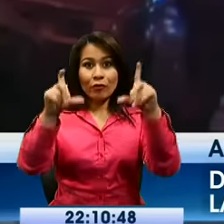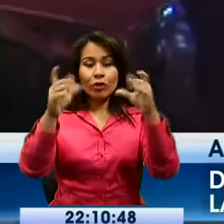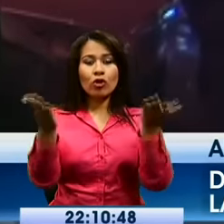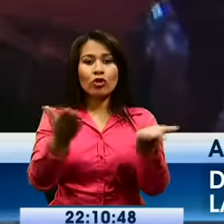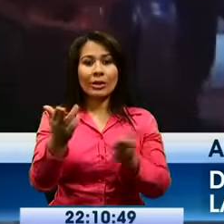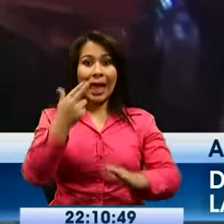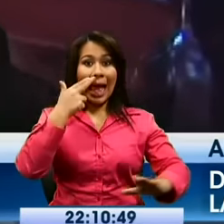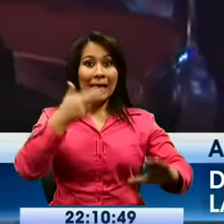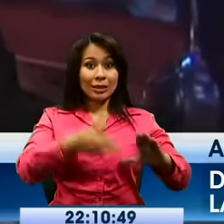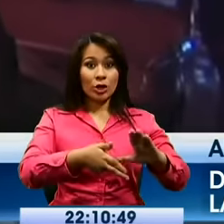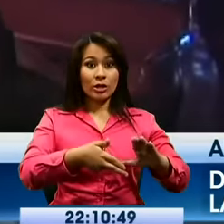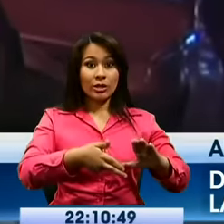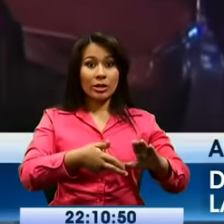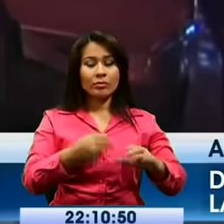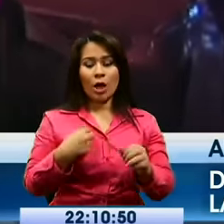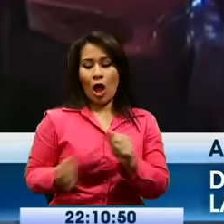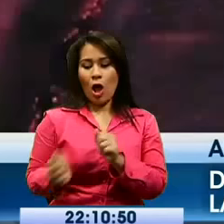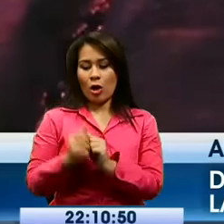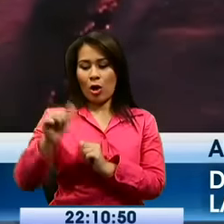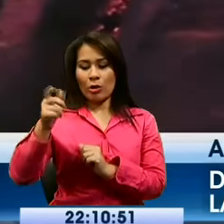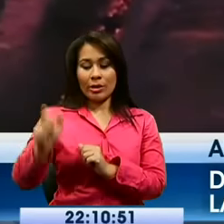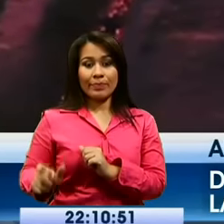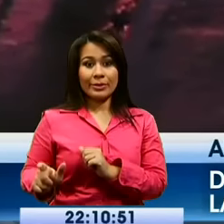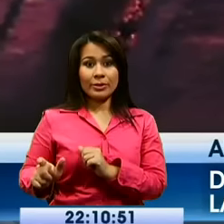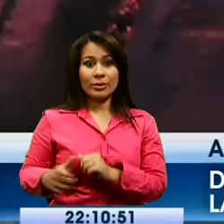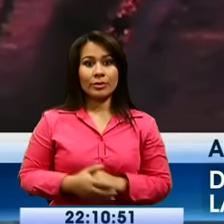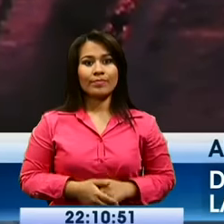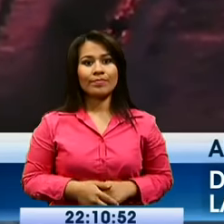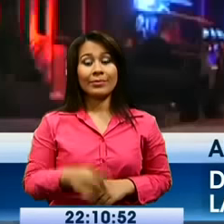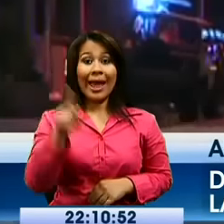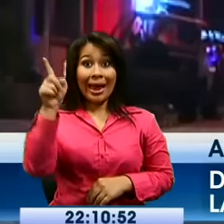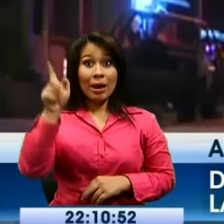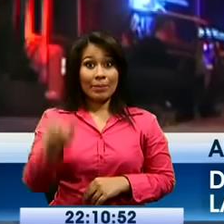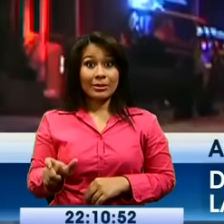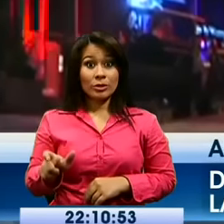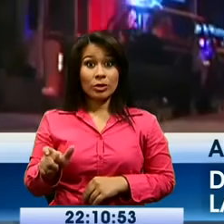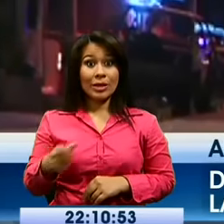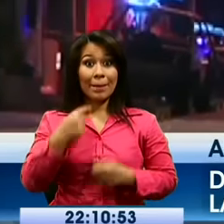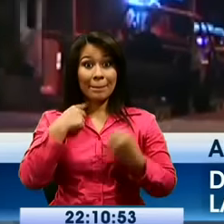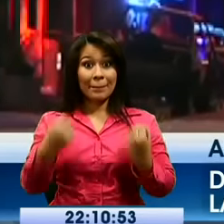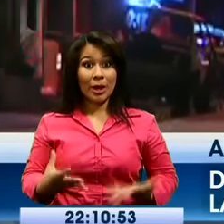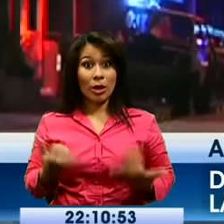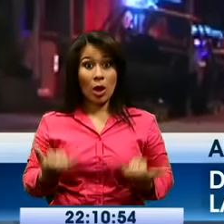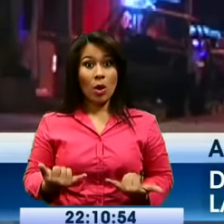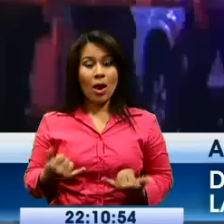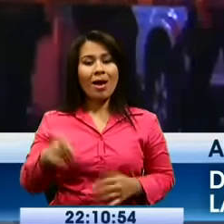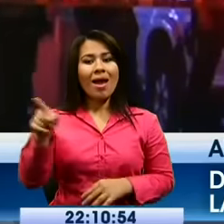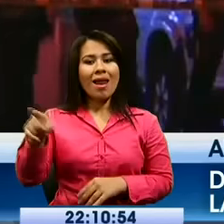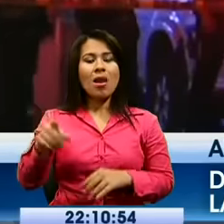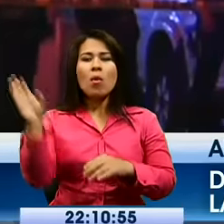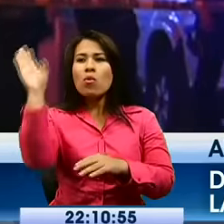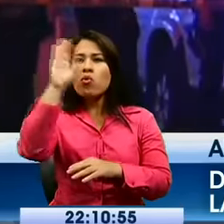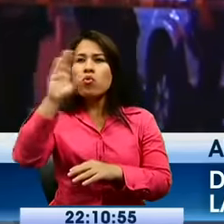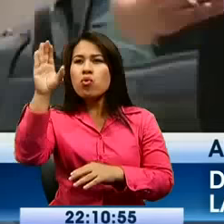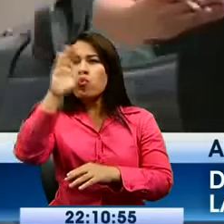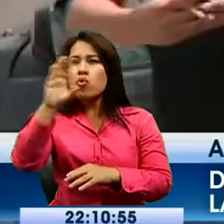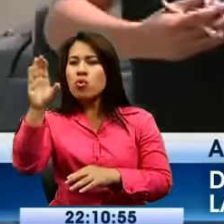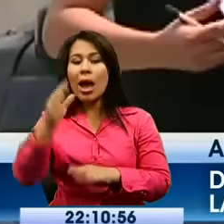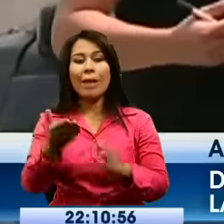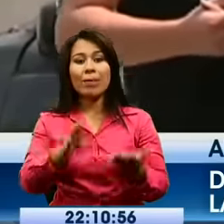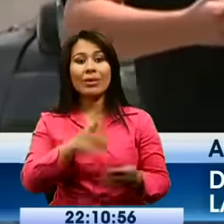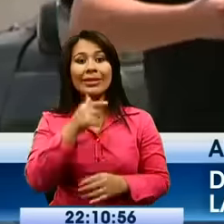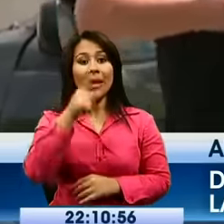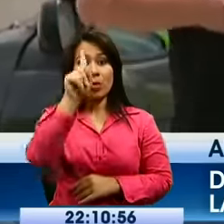de servicio en donde se lo ve junto con otra persona. El teniente Goyes se encontraba investigando la muerte de un ex policía con